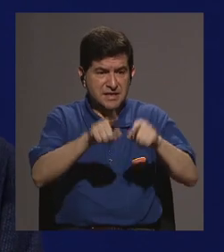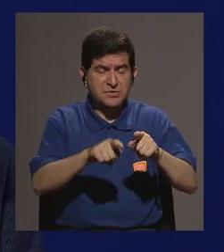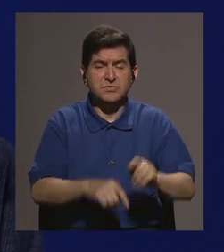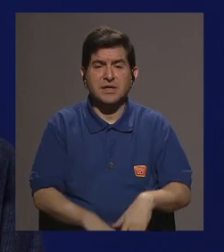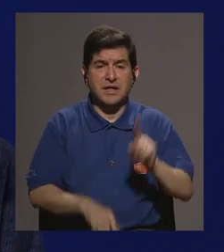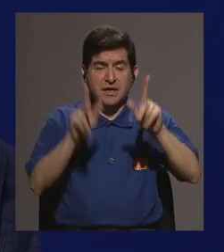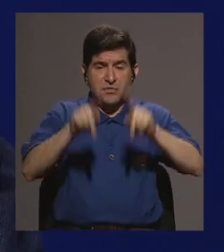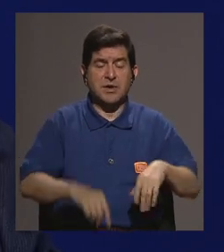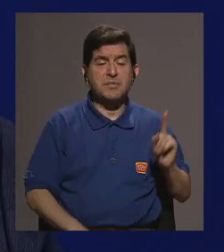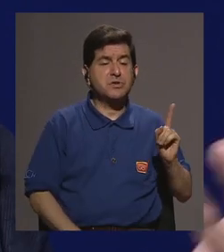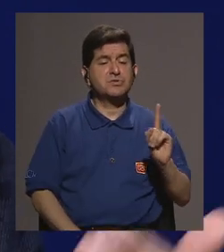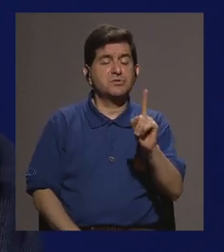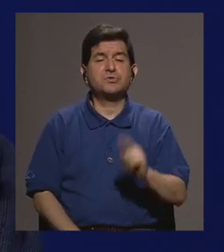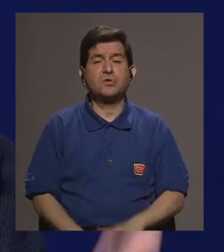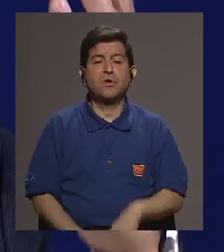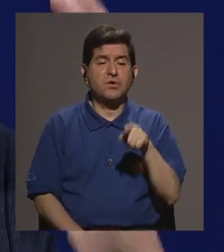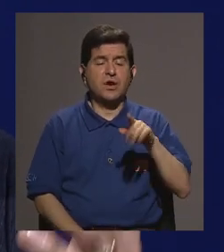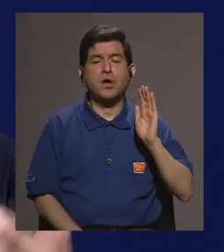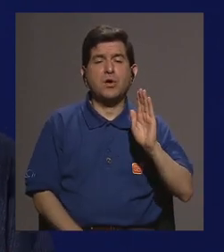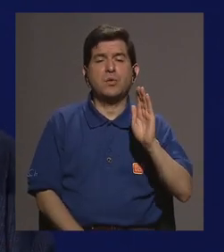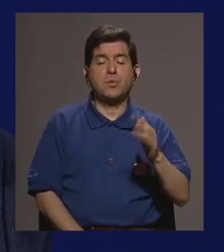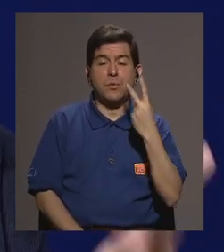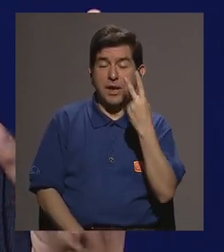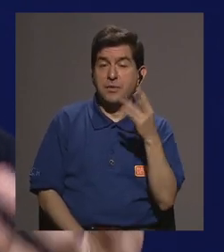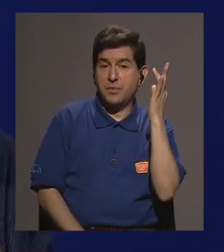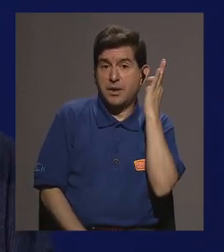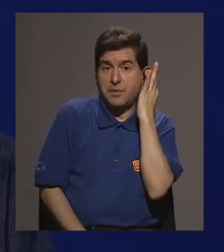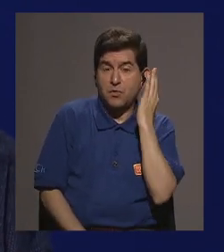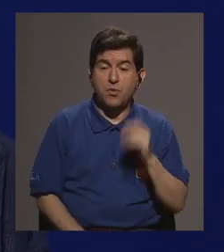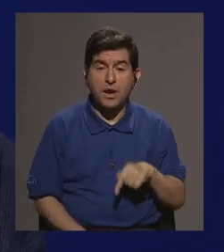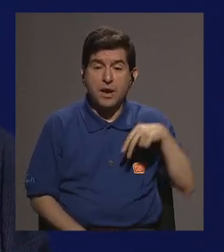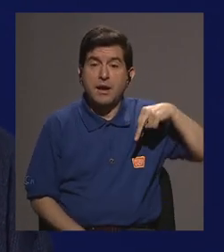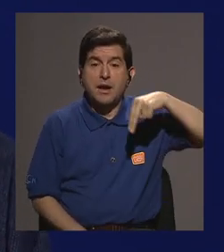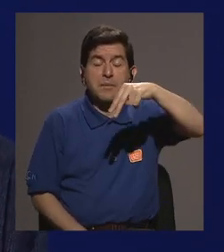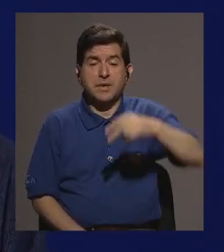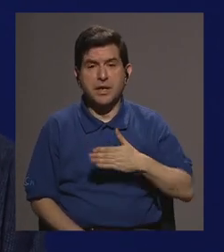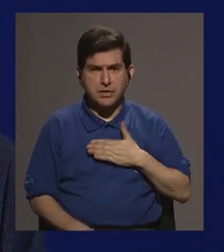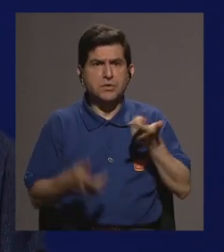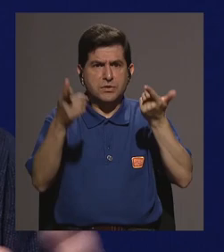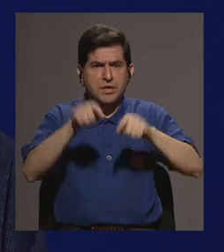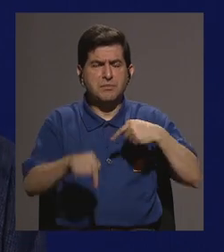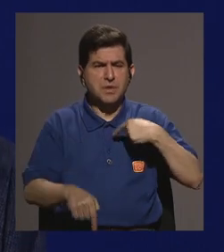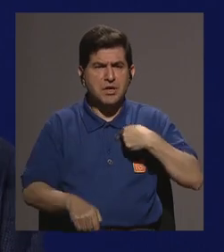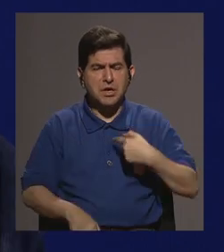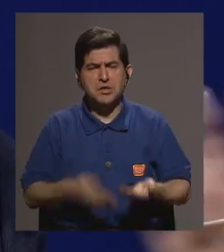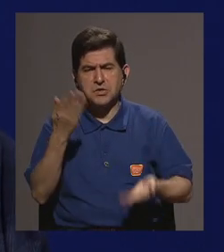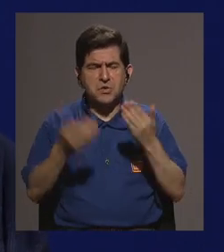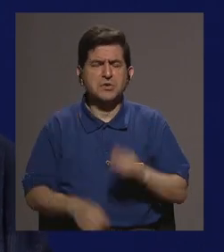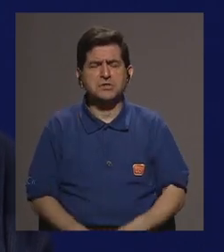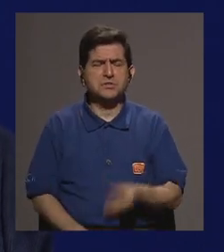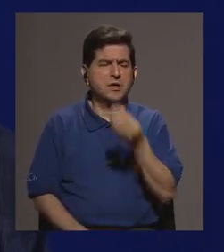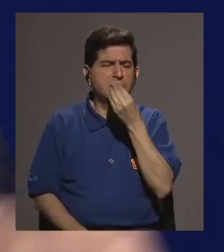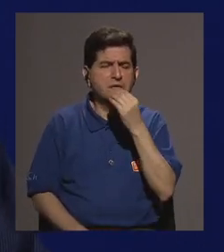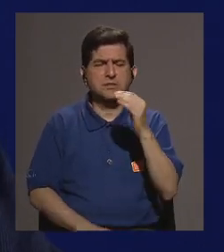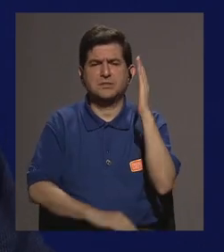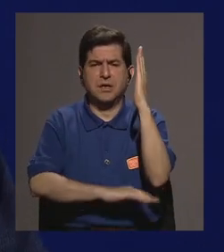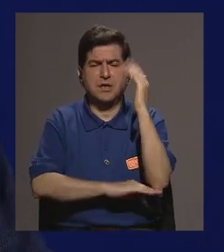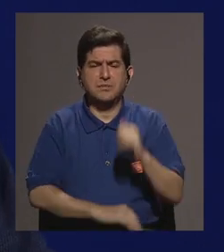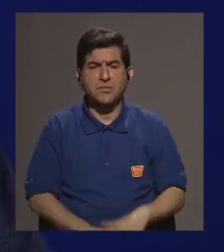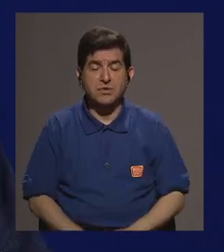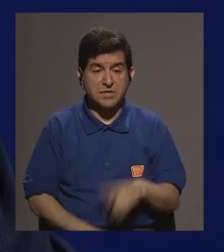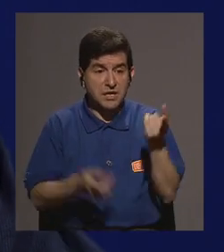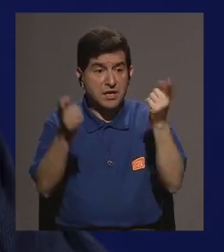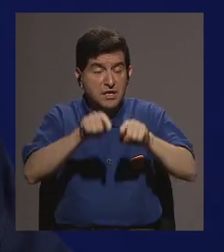me molesta que pase una persona de por qué el del automóvil cuando una chica alguna chica en la calle me ha pasado mucho yo que salgo a